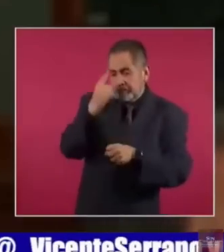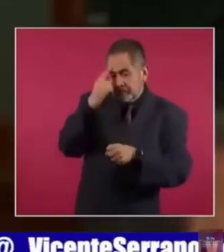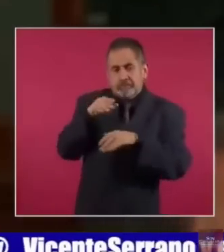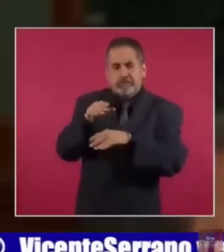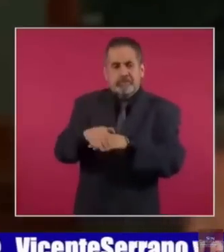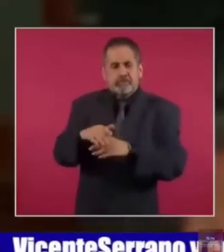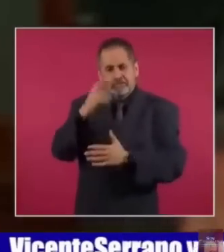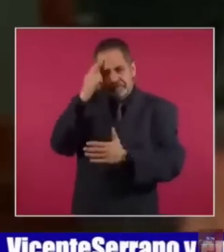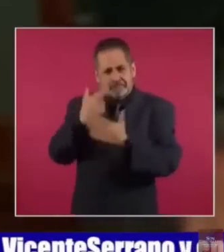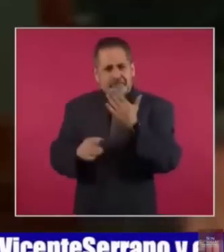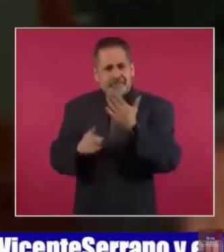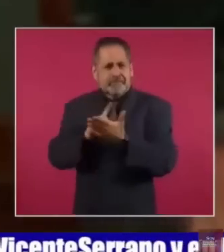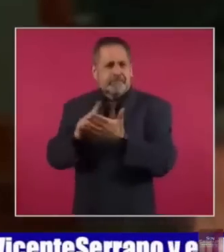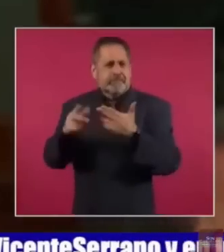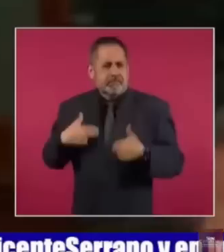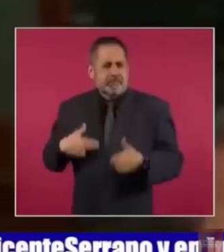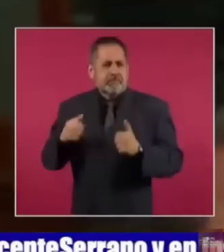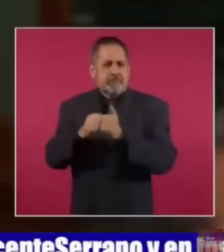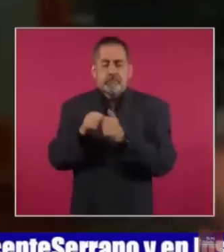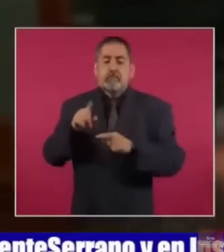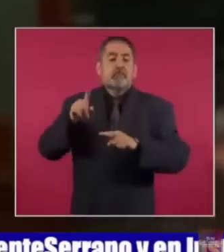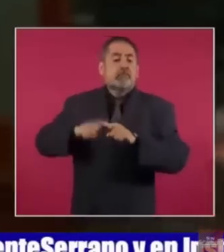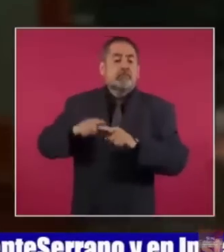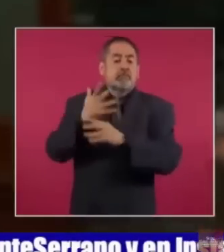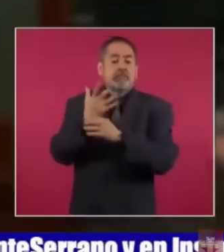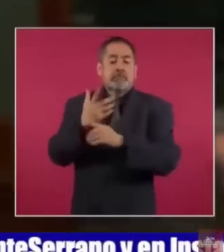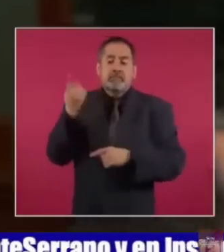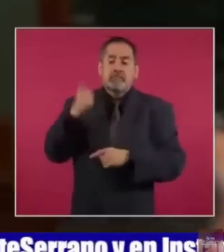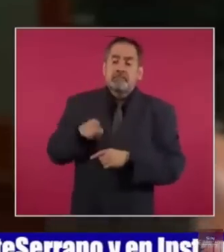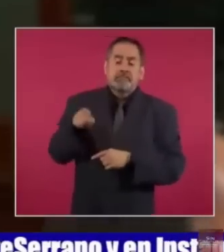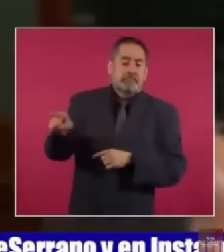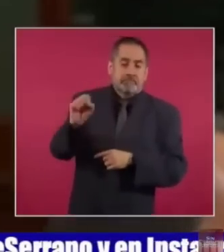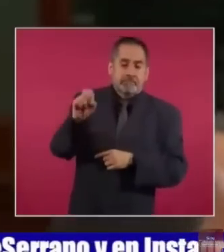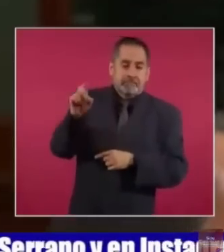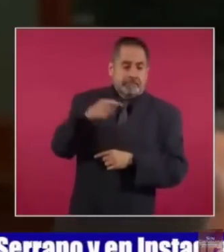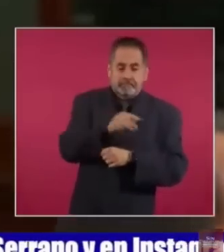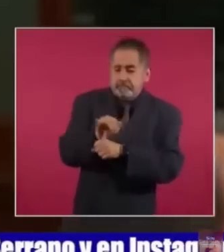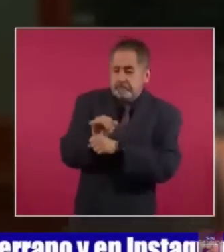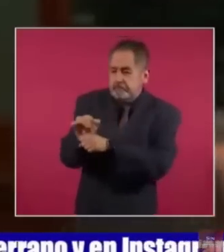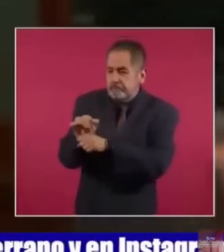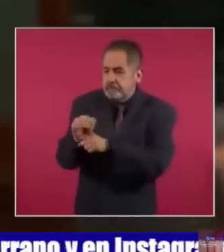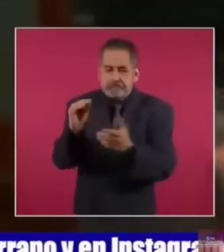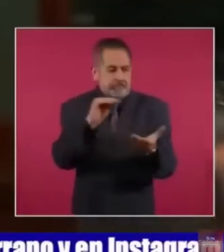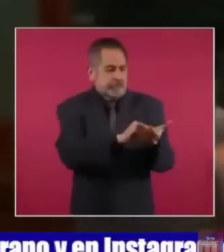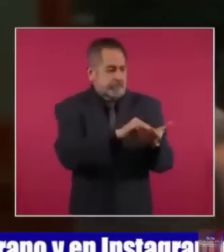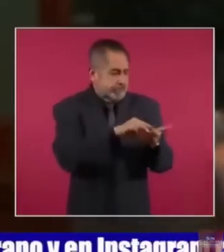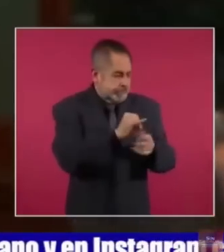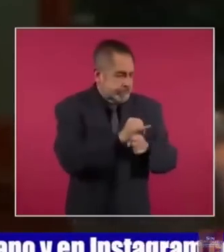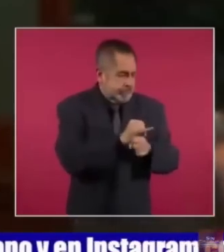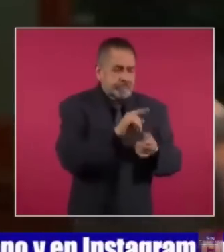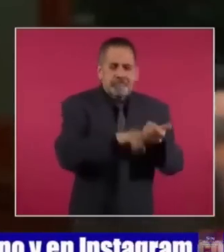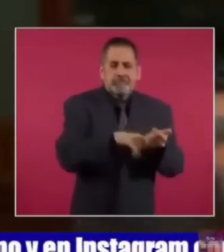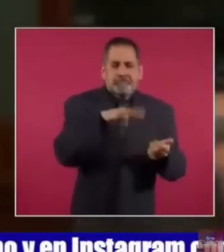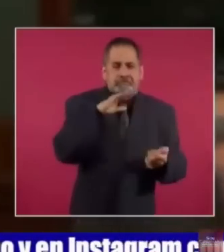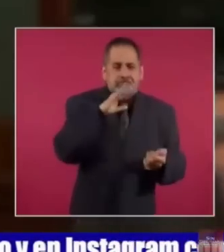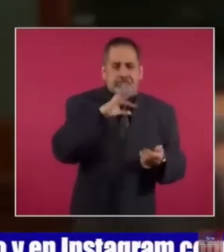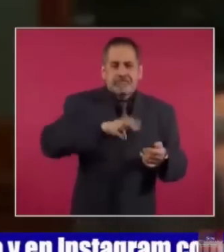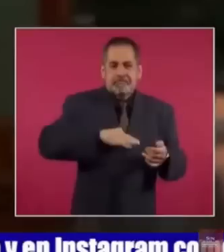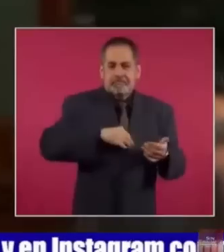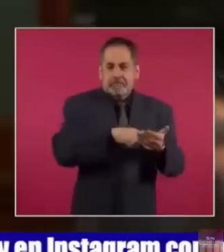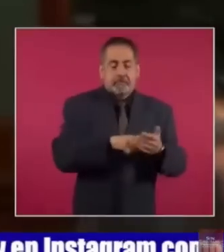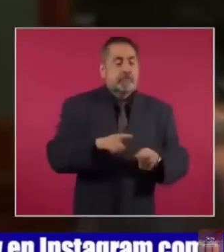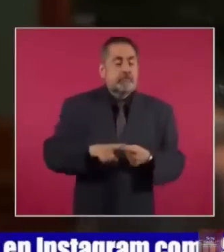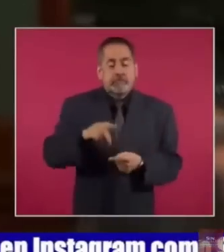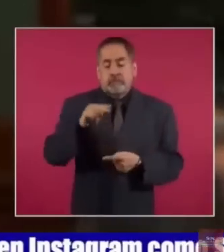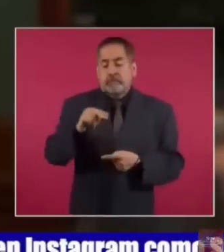de progres, ahijados de Diego Fernández de Ceballos, protegidos por el becariato de Claudio X González. Y después escribes, a